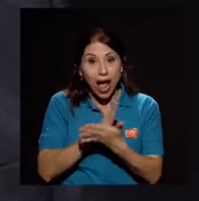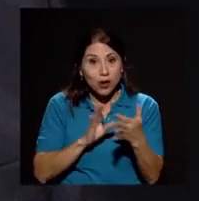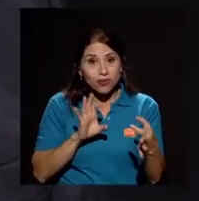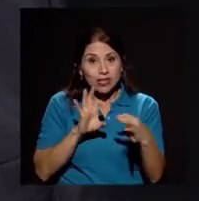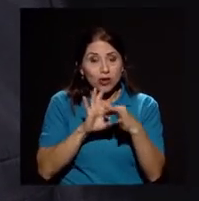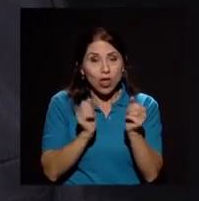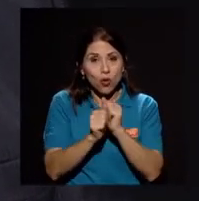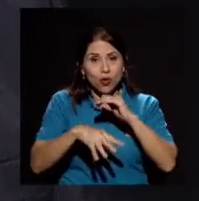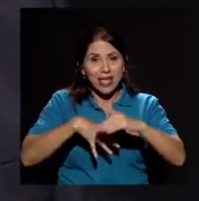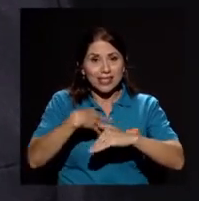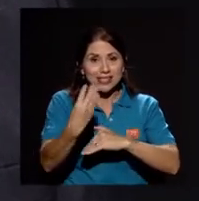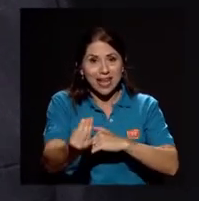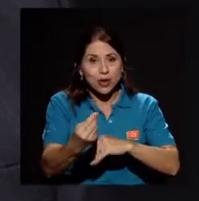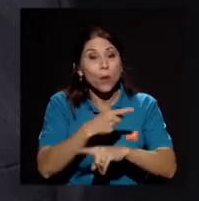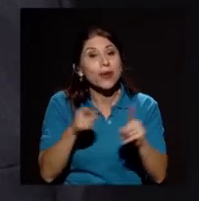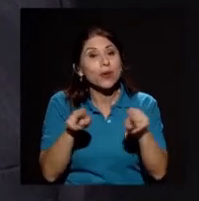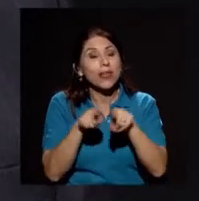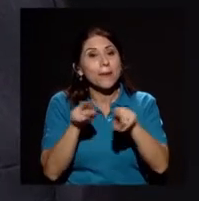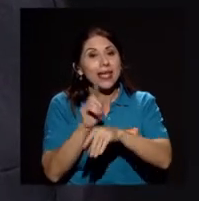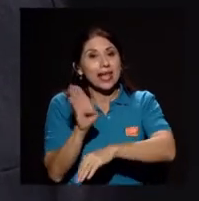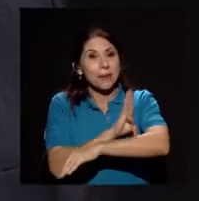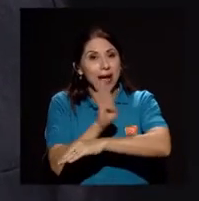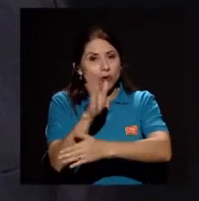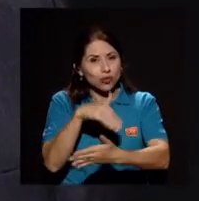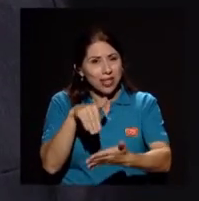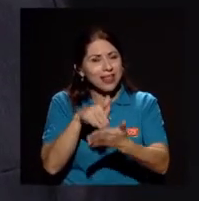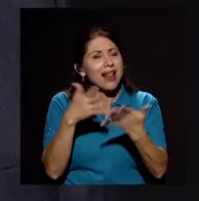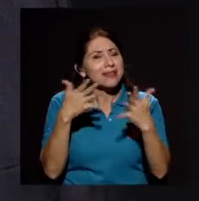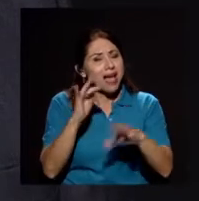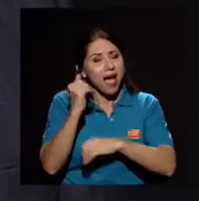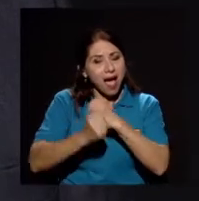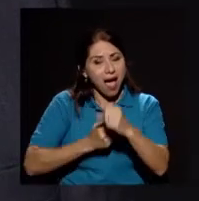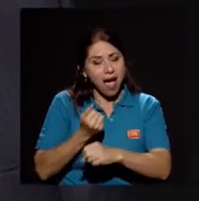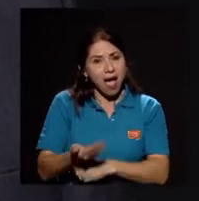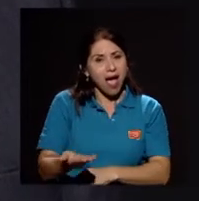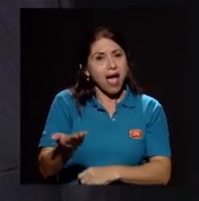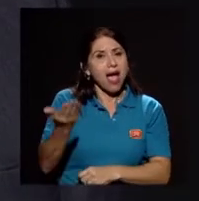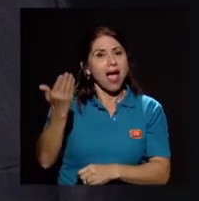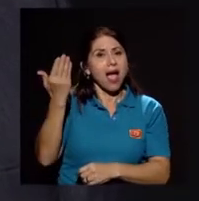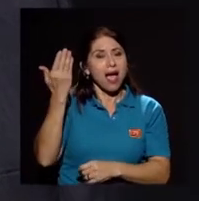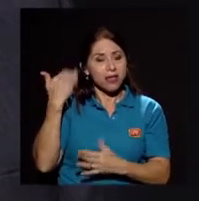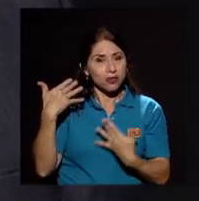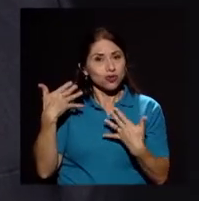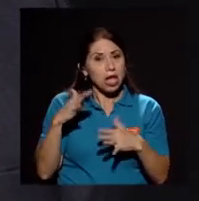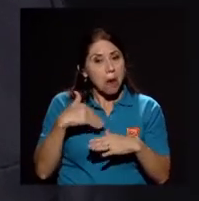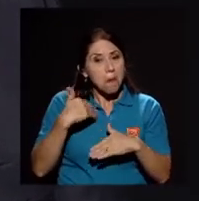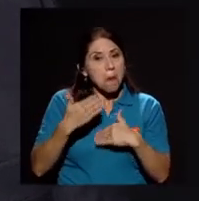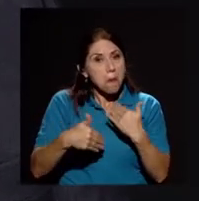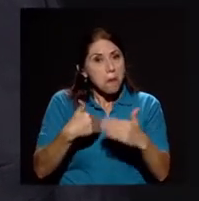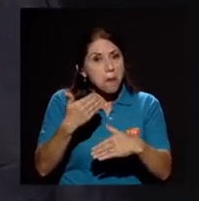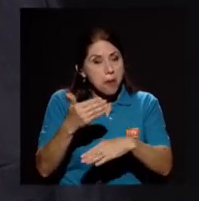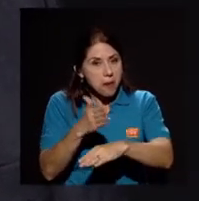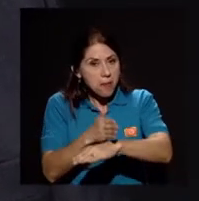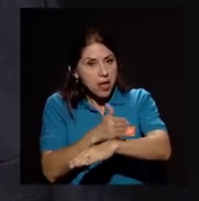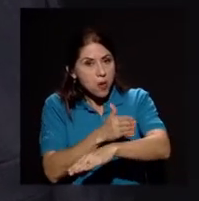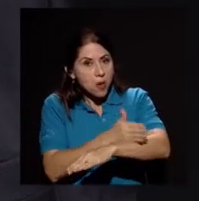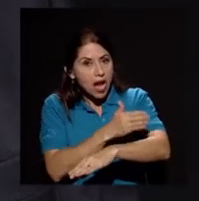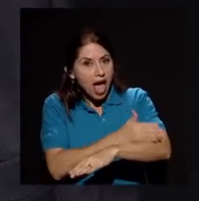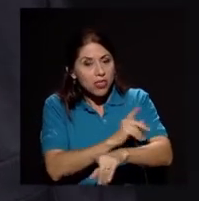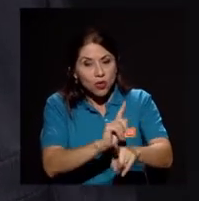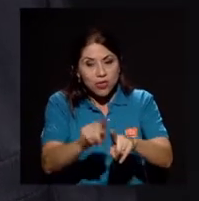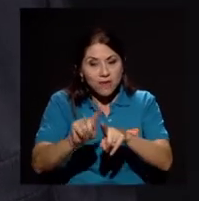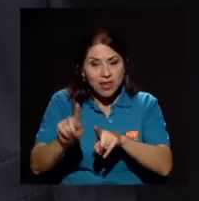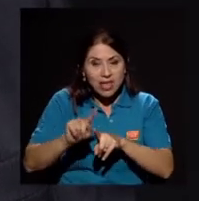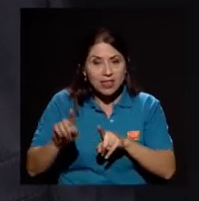digamos desde varios años atrás zona ha estado sistemáticamente mejorando los instrumentos y la forma en cómo